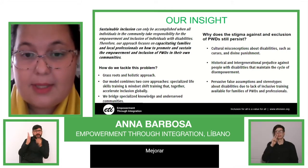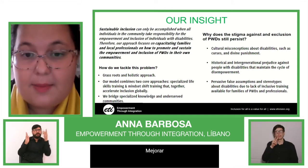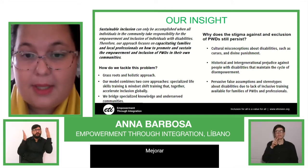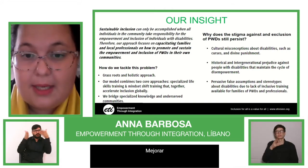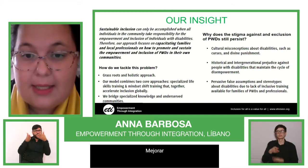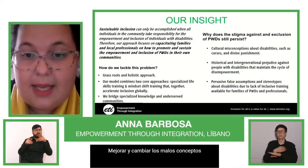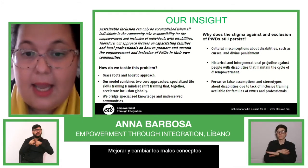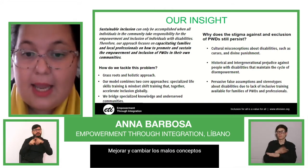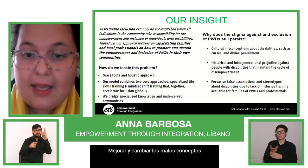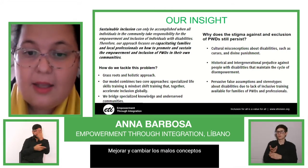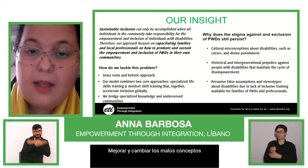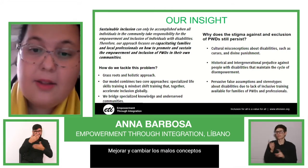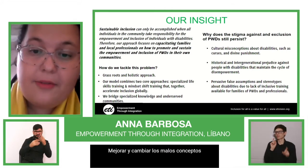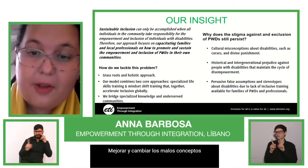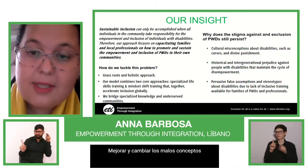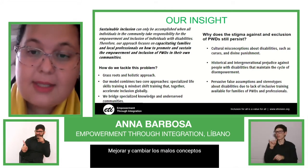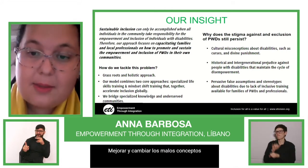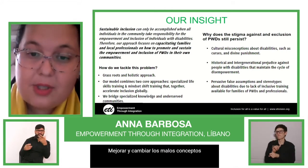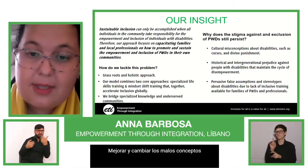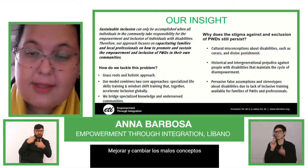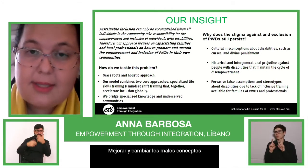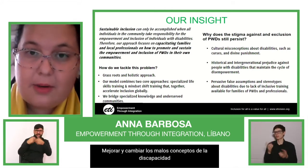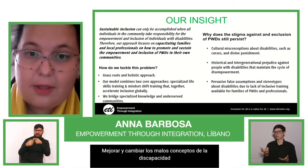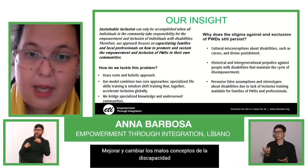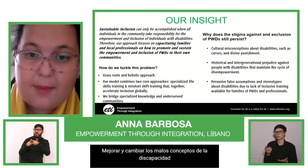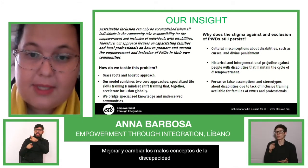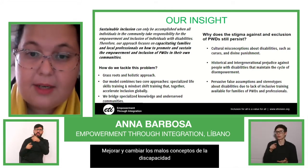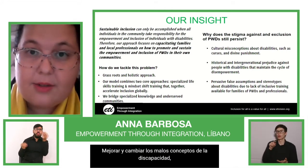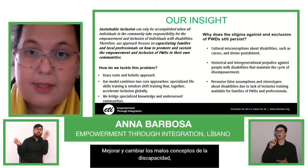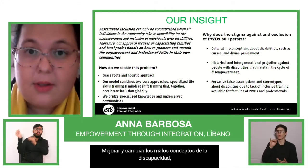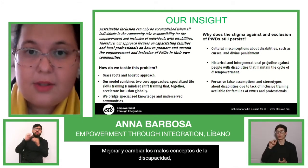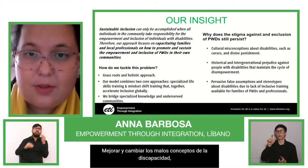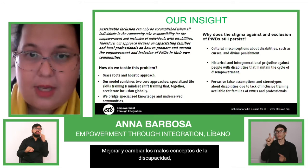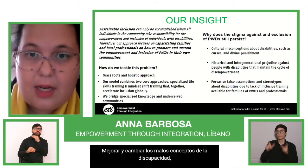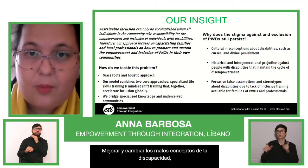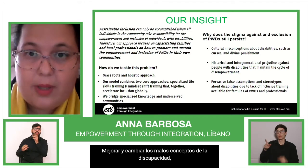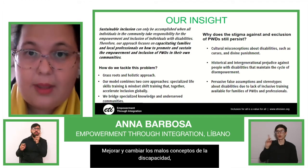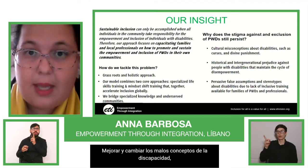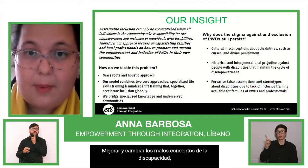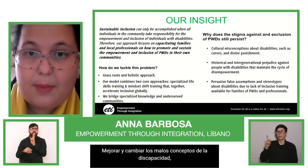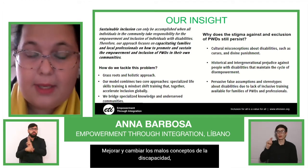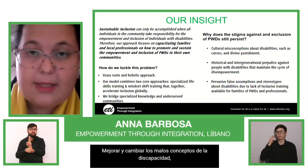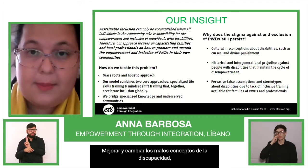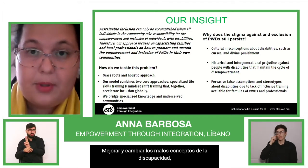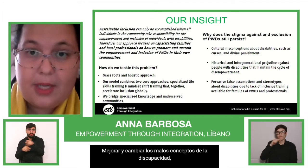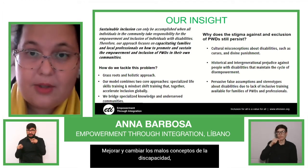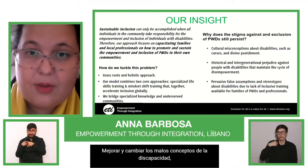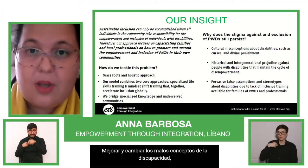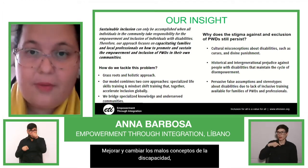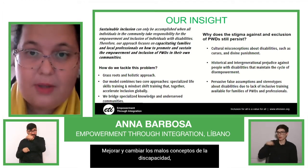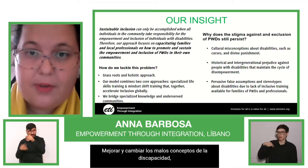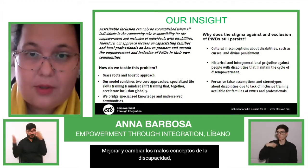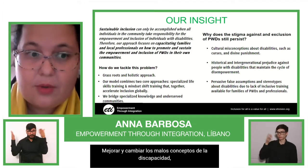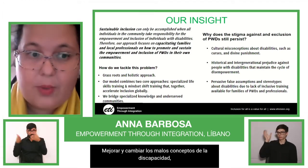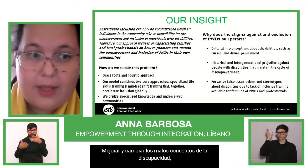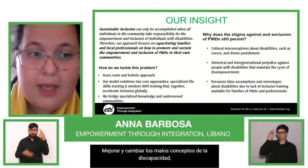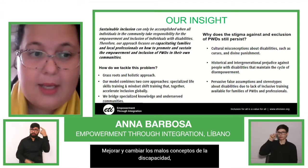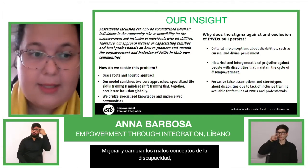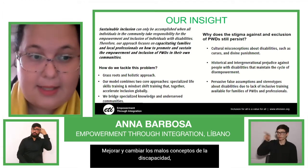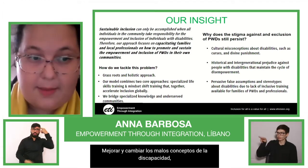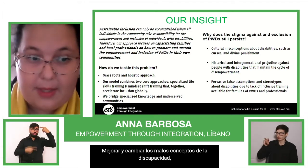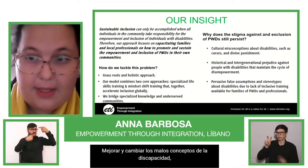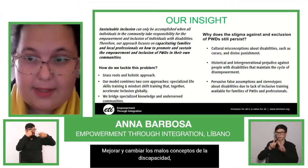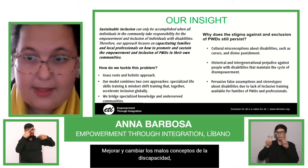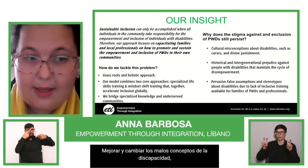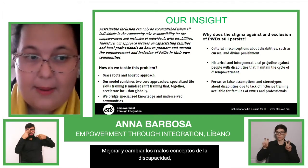maldiciones, prejuicios intergeneracionales con personas con discapacidad y falsos supuestos y estereotipos que se asocian